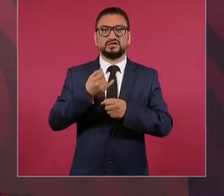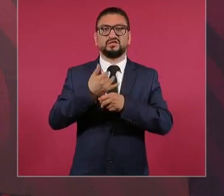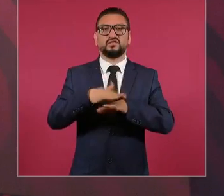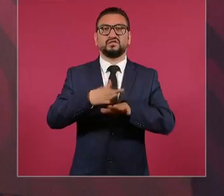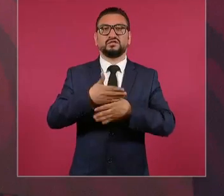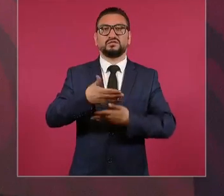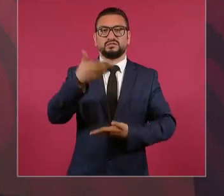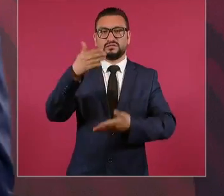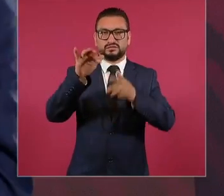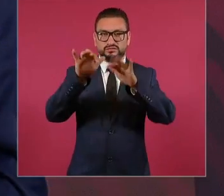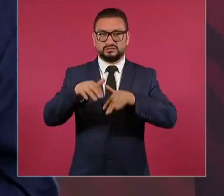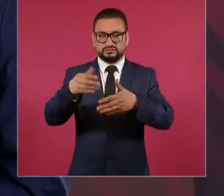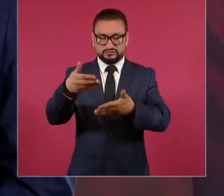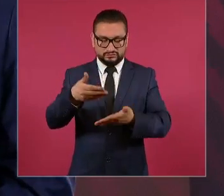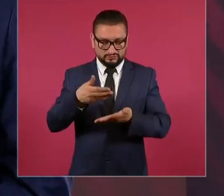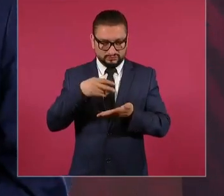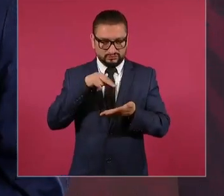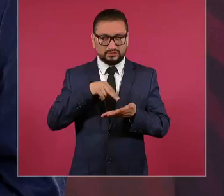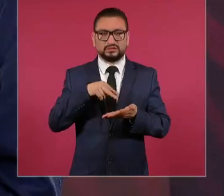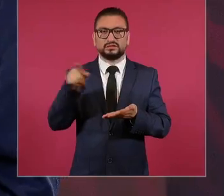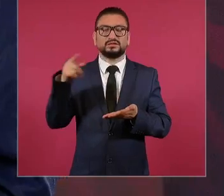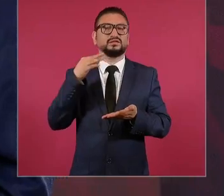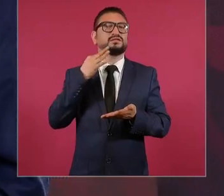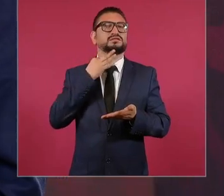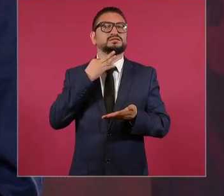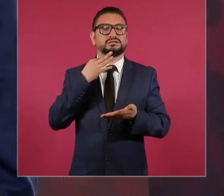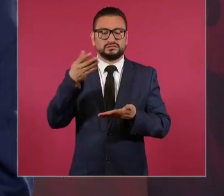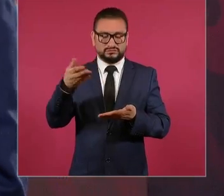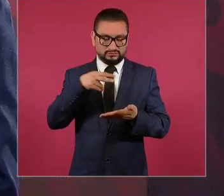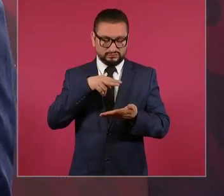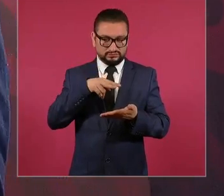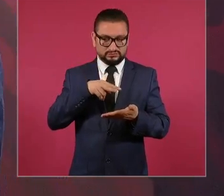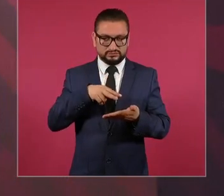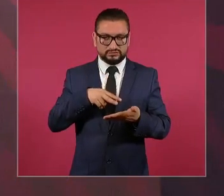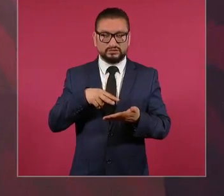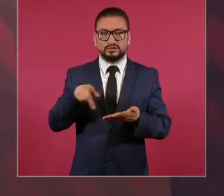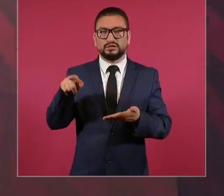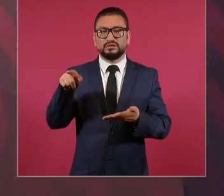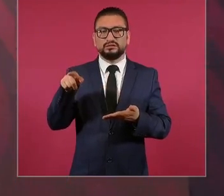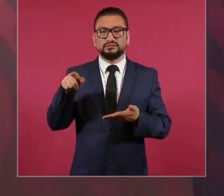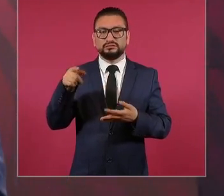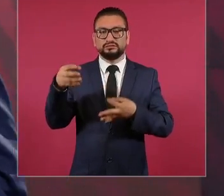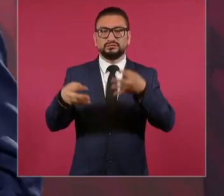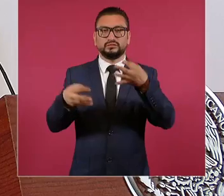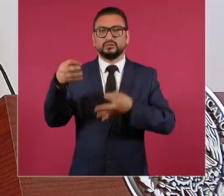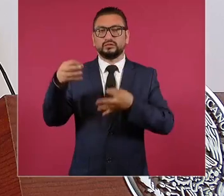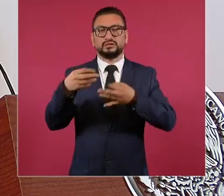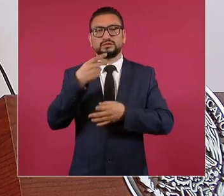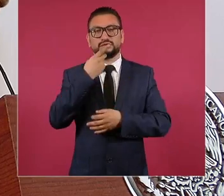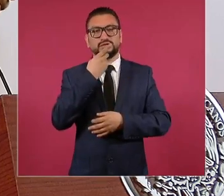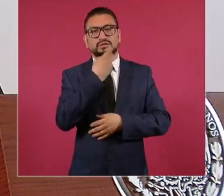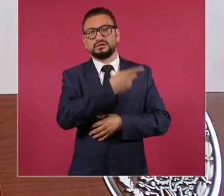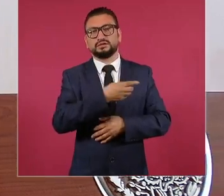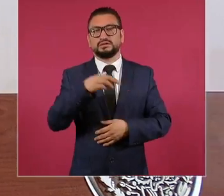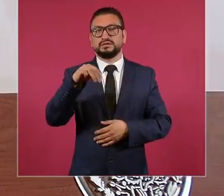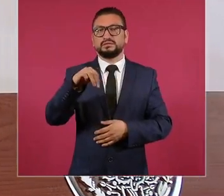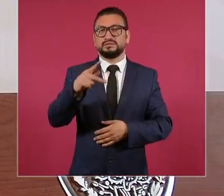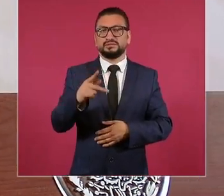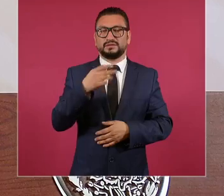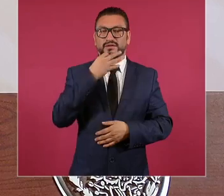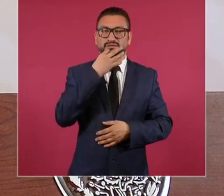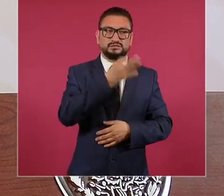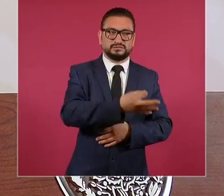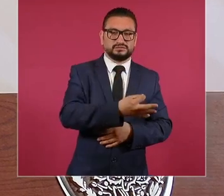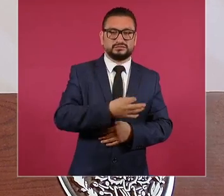por escrito de la fiscalía que le dice el juez al Ministerio Público,